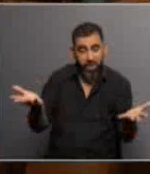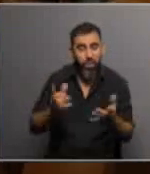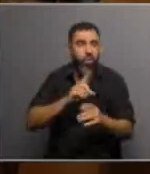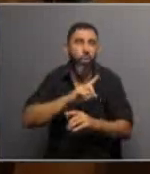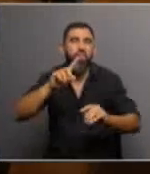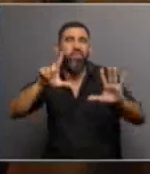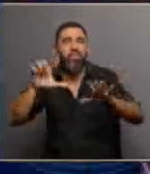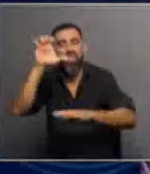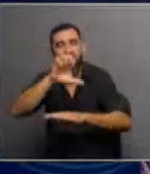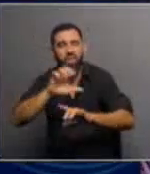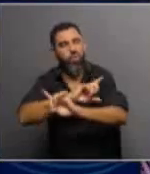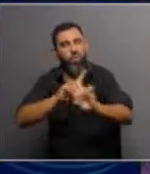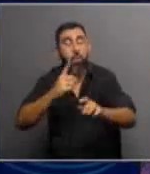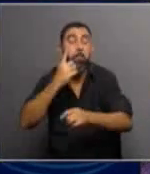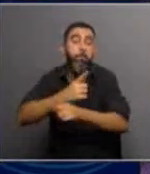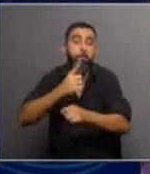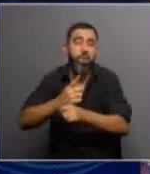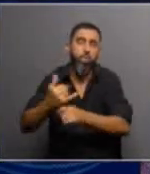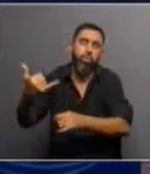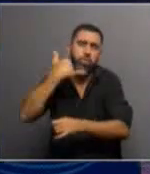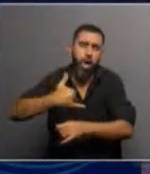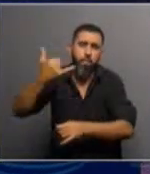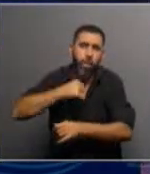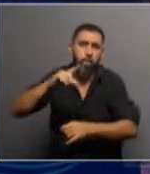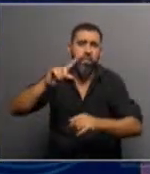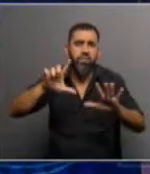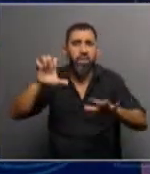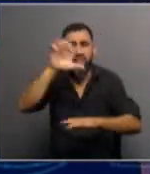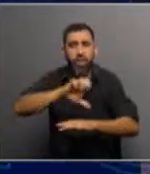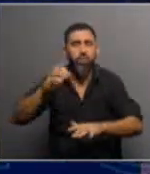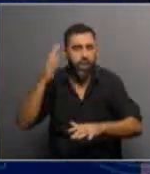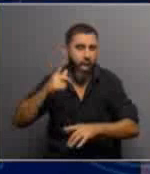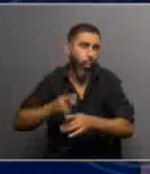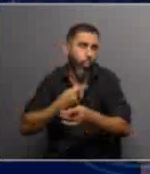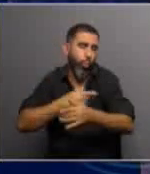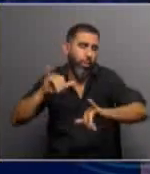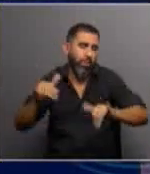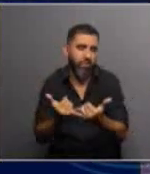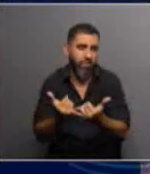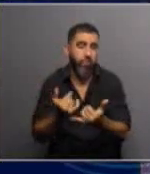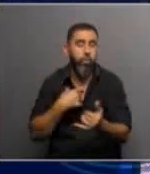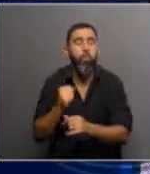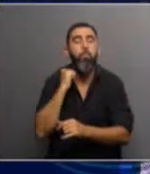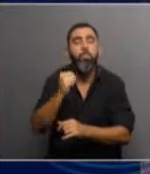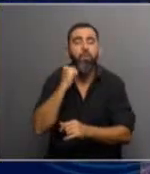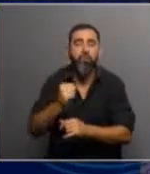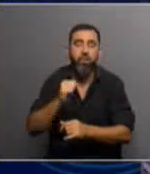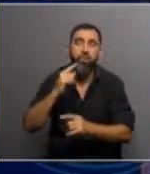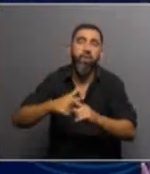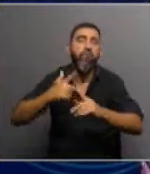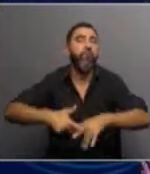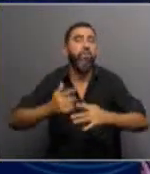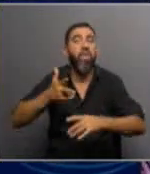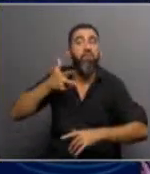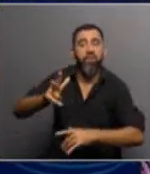el 17 de enero que no al principio nos llamaban mucho por el 17 creo que es a la prenda de acostumbro a que nosotros preferimos que si vamos a celebrar una